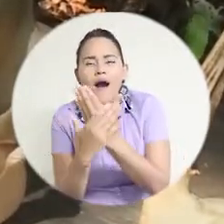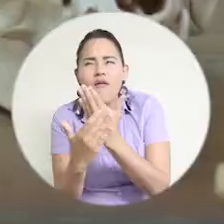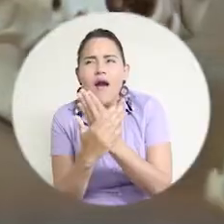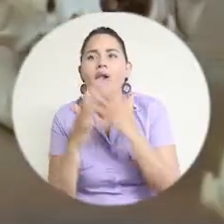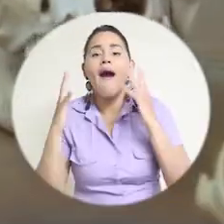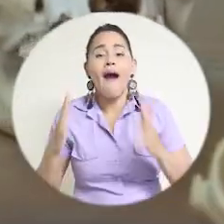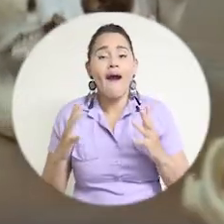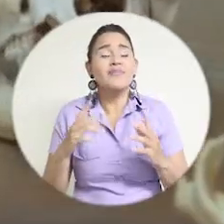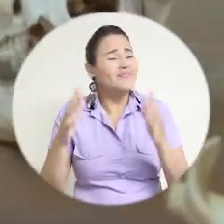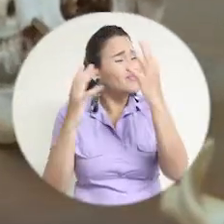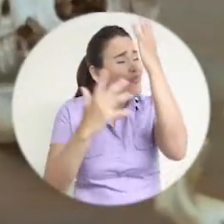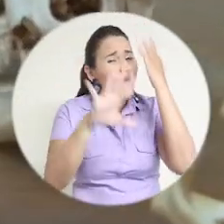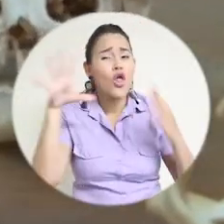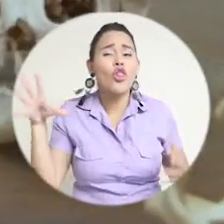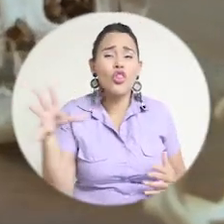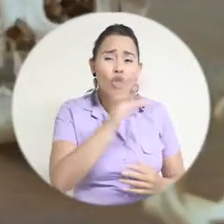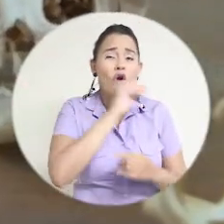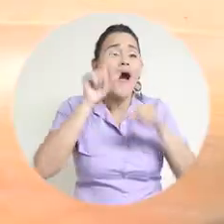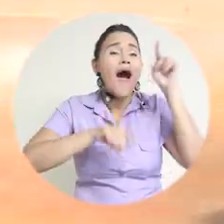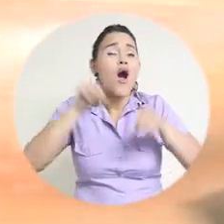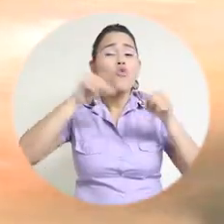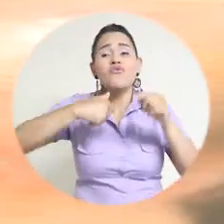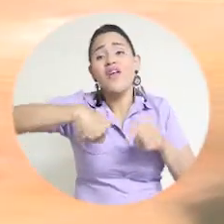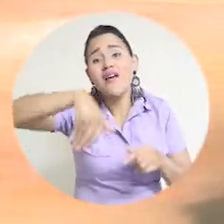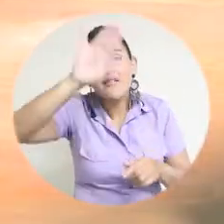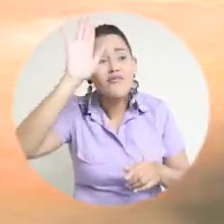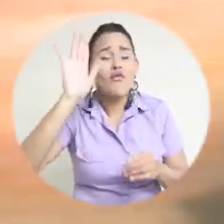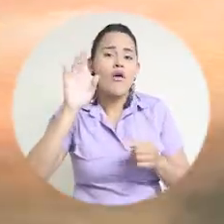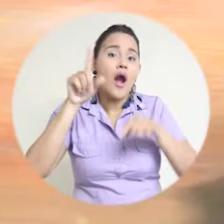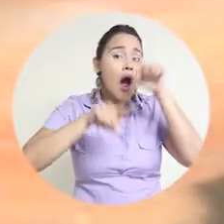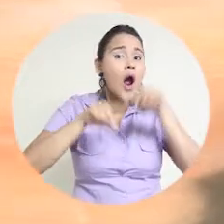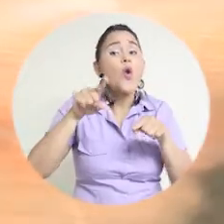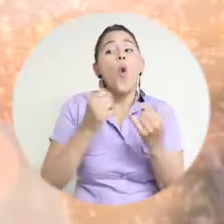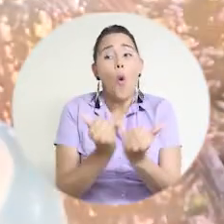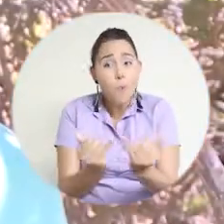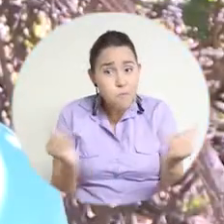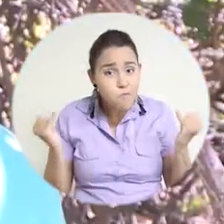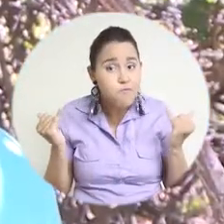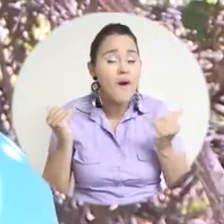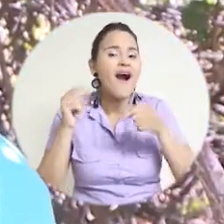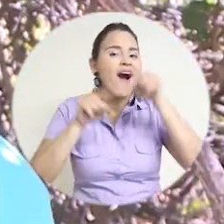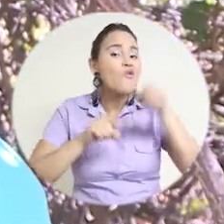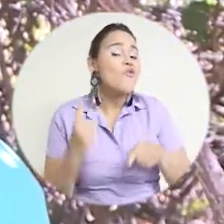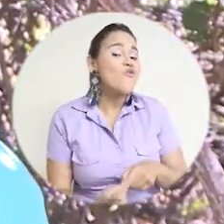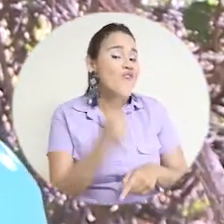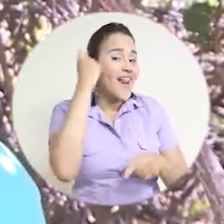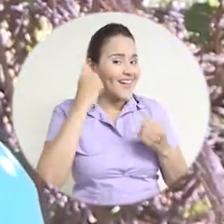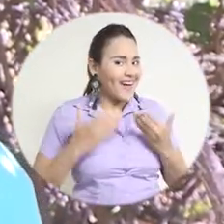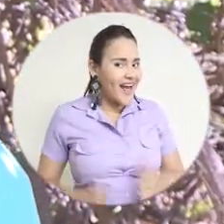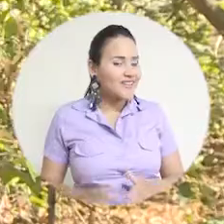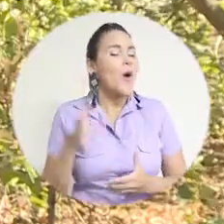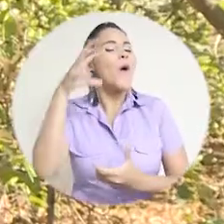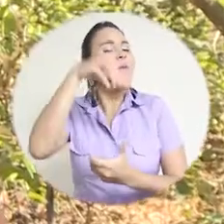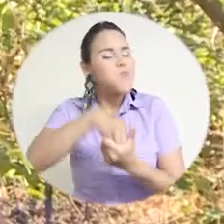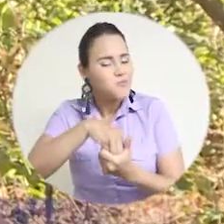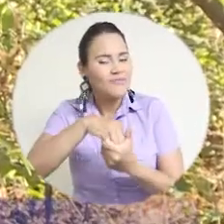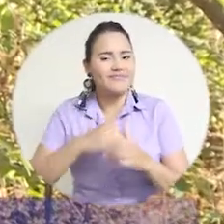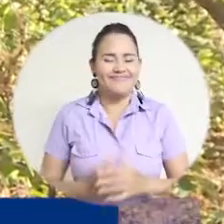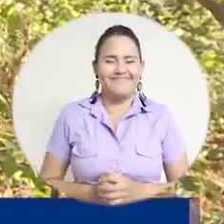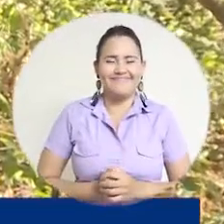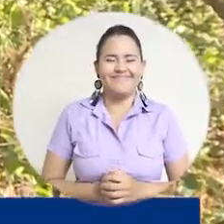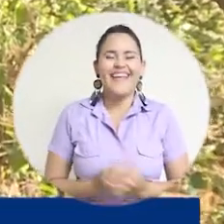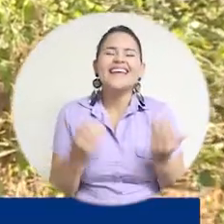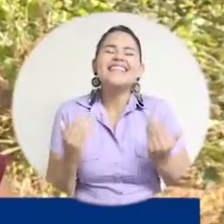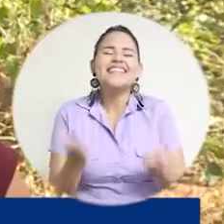Algunos ya se fueron, otros estamos acá, pero la gran mayoría aún no ha nacido. Nos